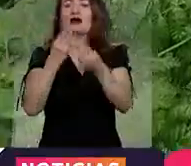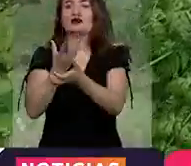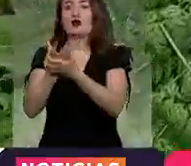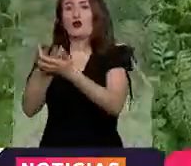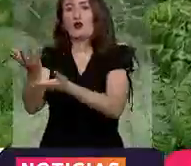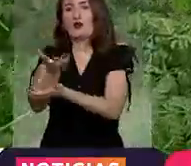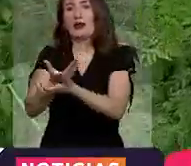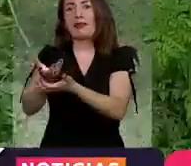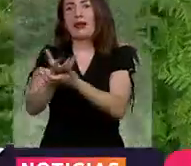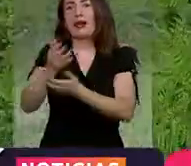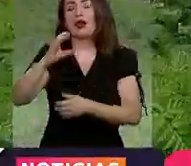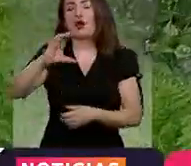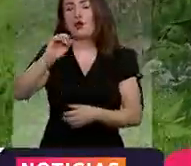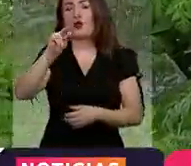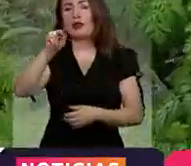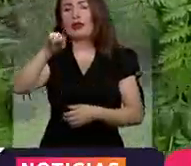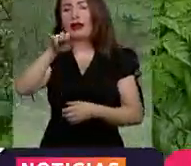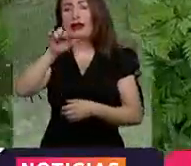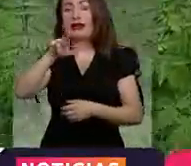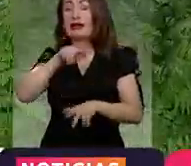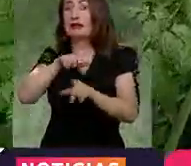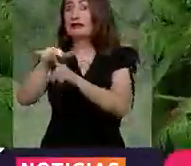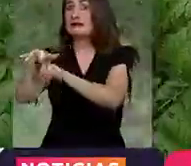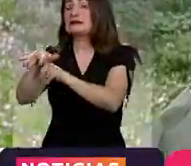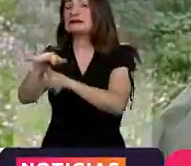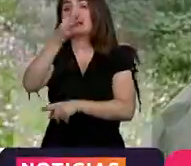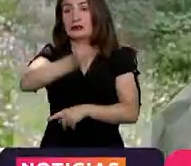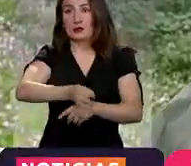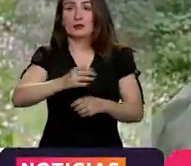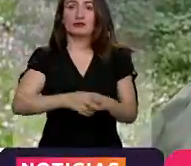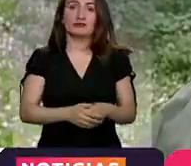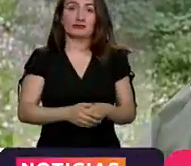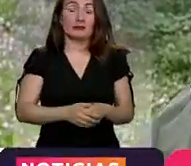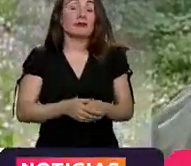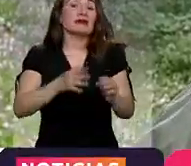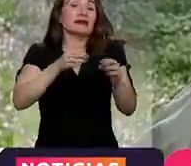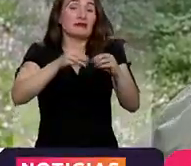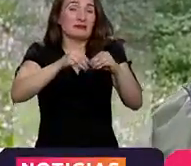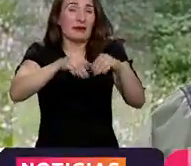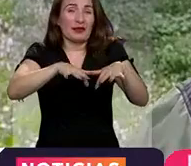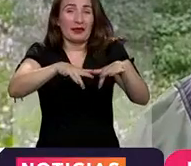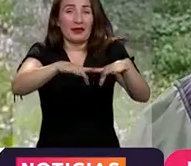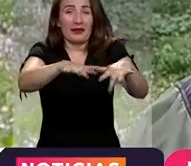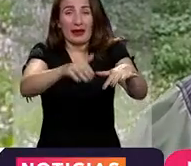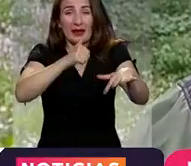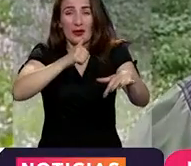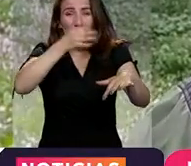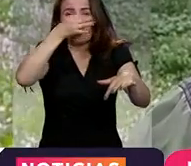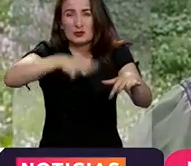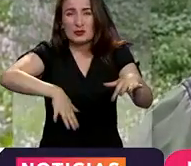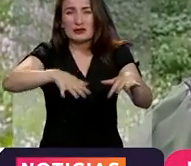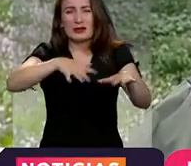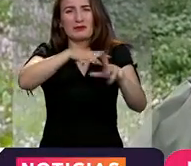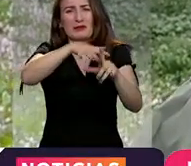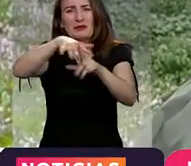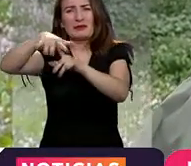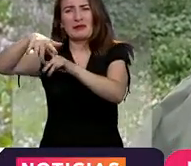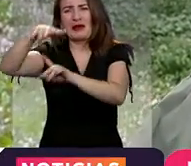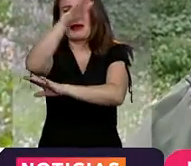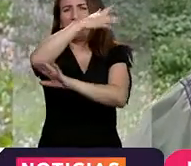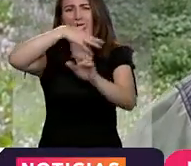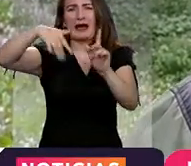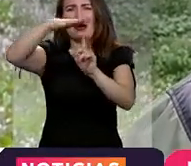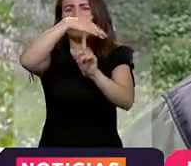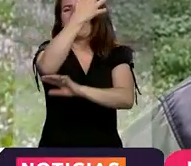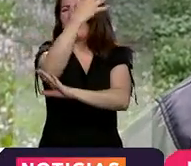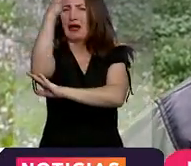donde desemboca esta quebrada. La contaminación del agua pues genera toda una serie de afectaciones ambientales